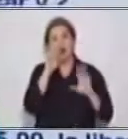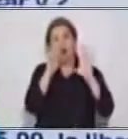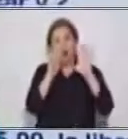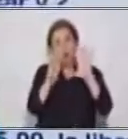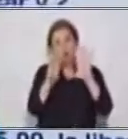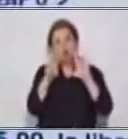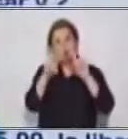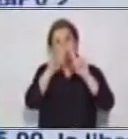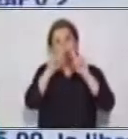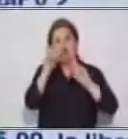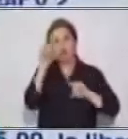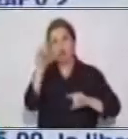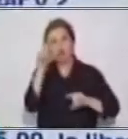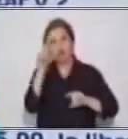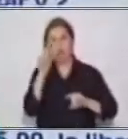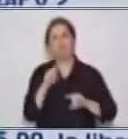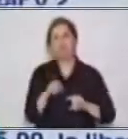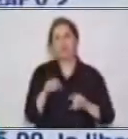8 por 1, 8 más 2, 10.